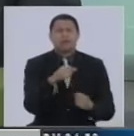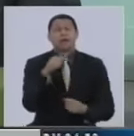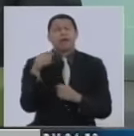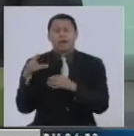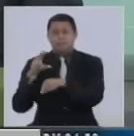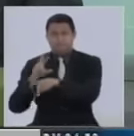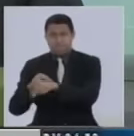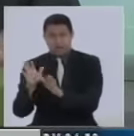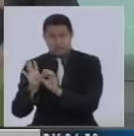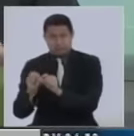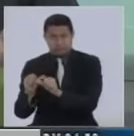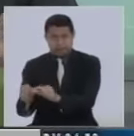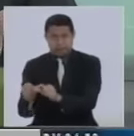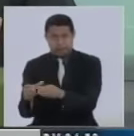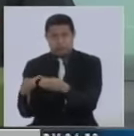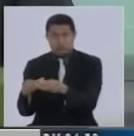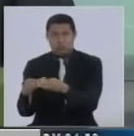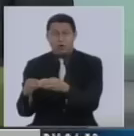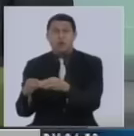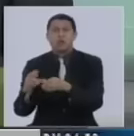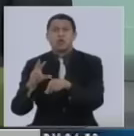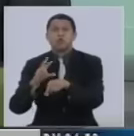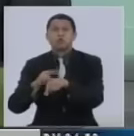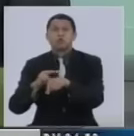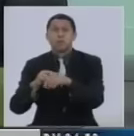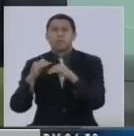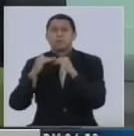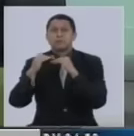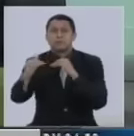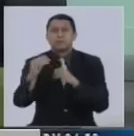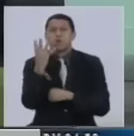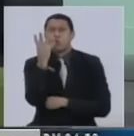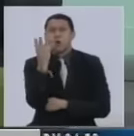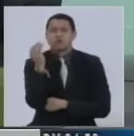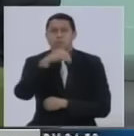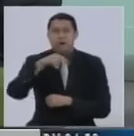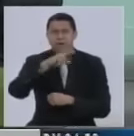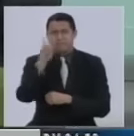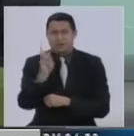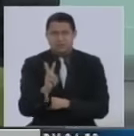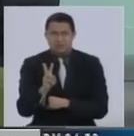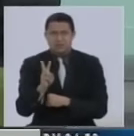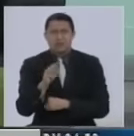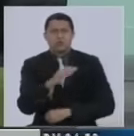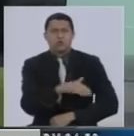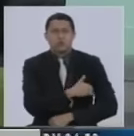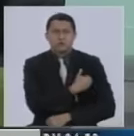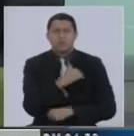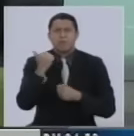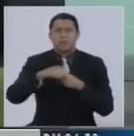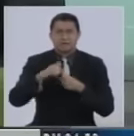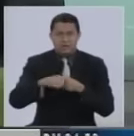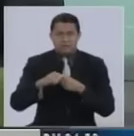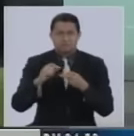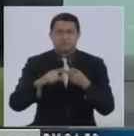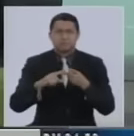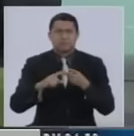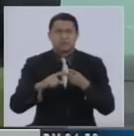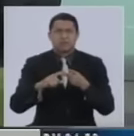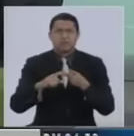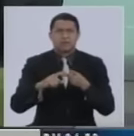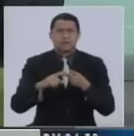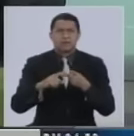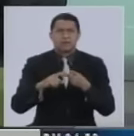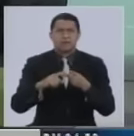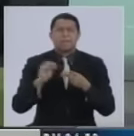médico se lleva en el hospital domingo luciani y en cuatro centros más a nivel nacional Hospital Universitario de Maracaibo hospital Central de